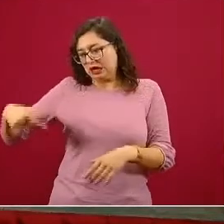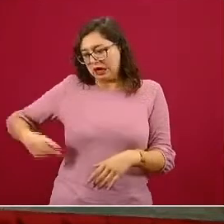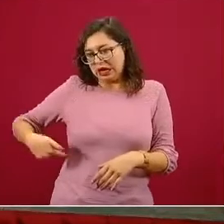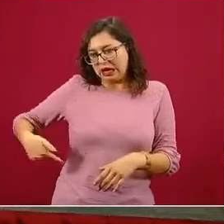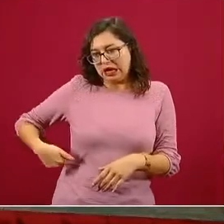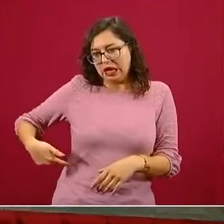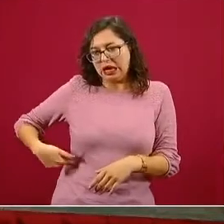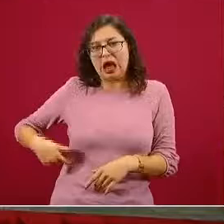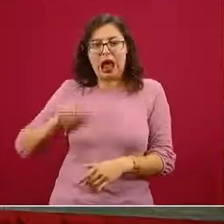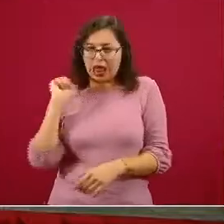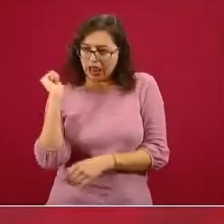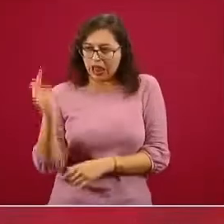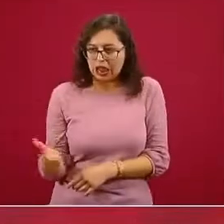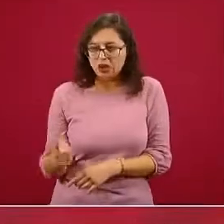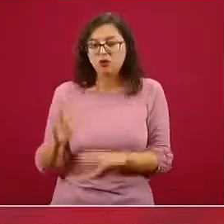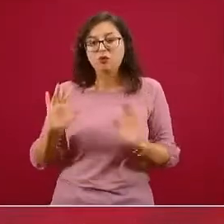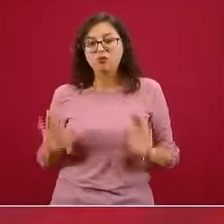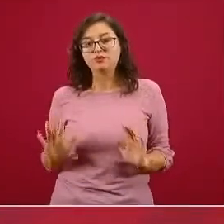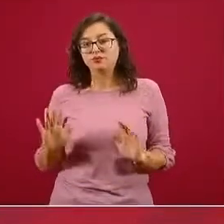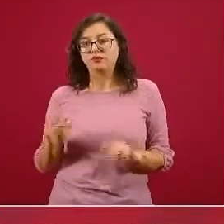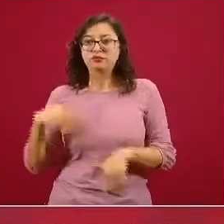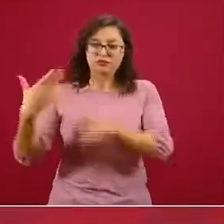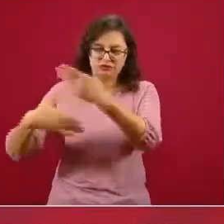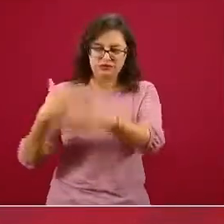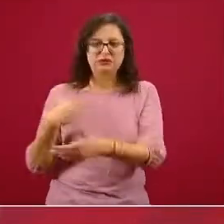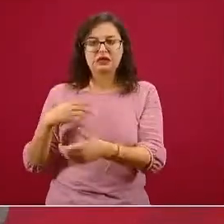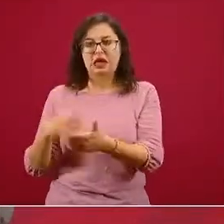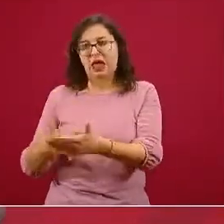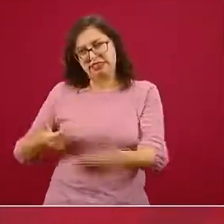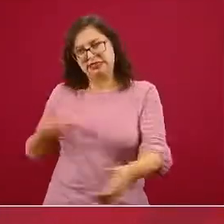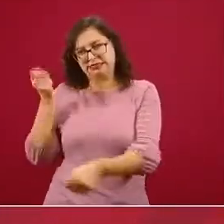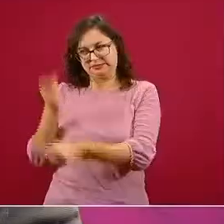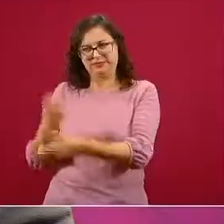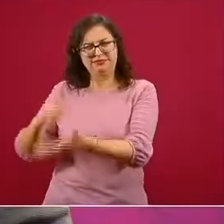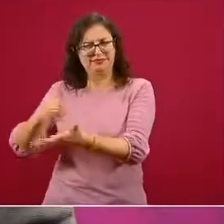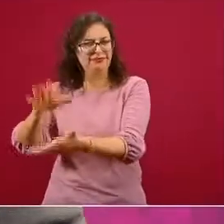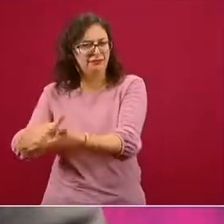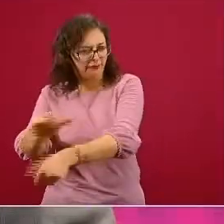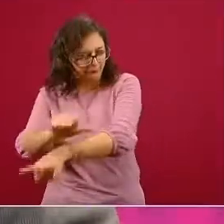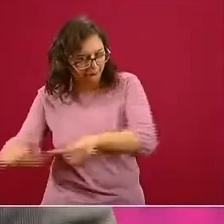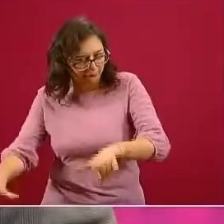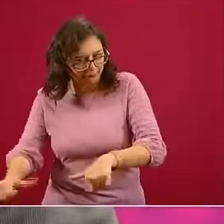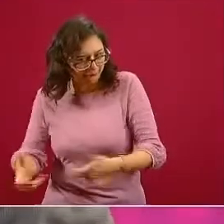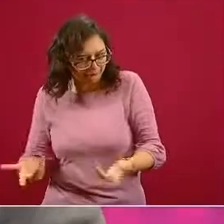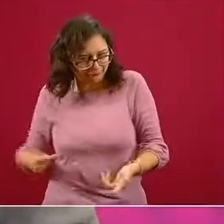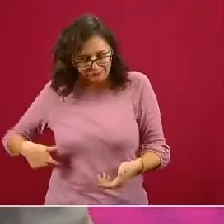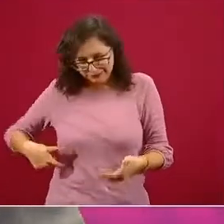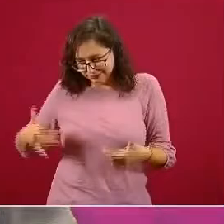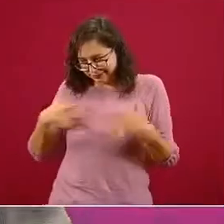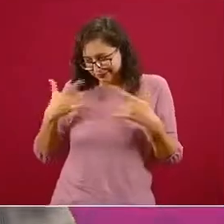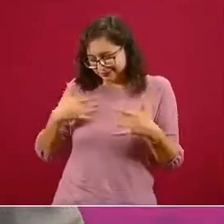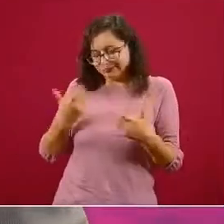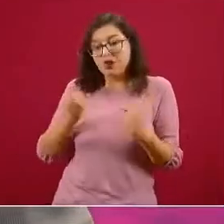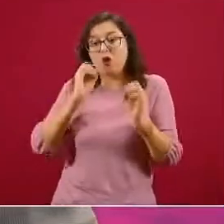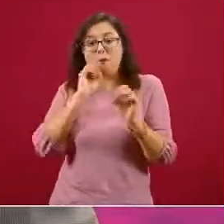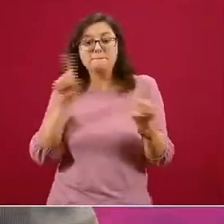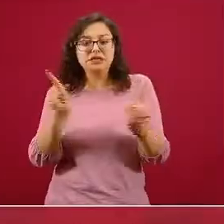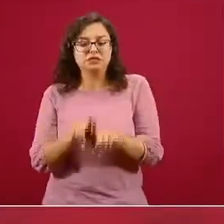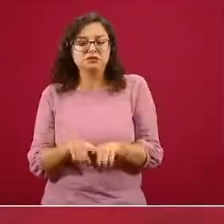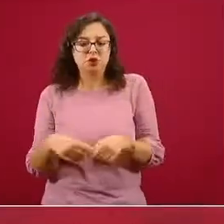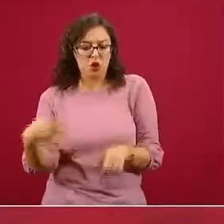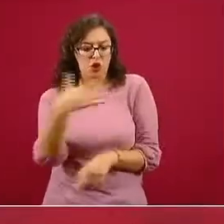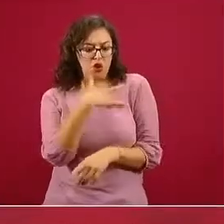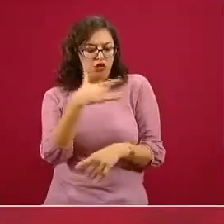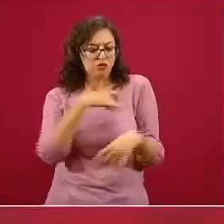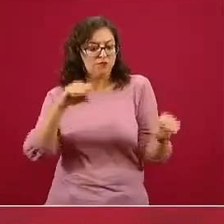apendicitis. No vaya a ser que lo tengamos. O si compramos medicamentos para el tratamiento agudo de un infarto